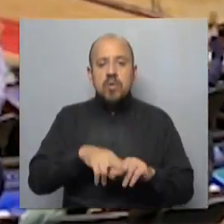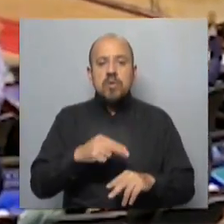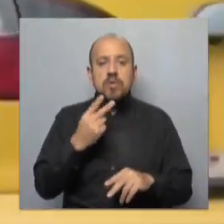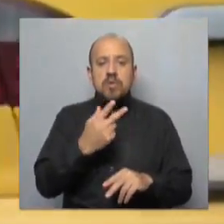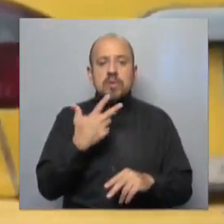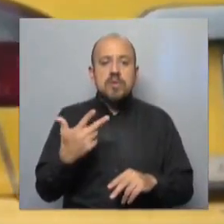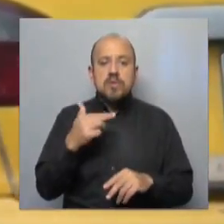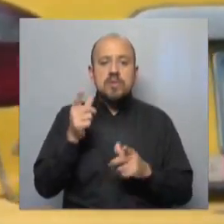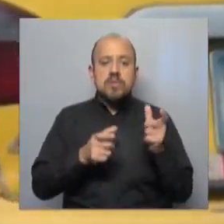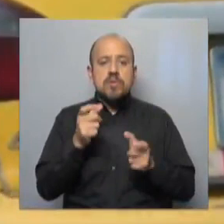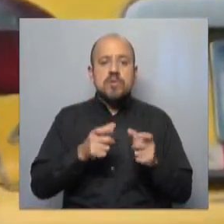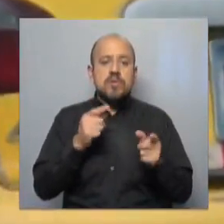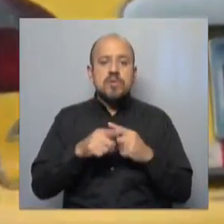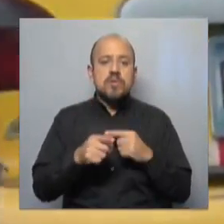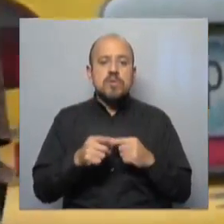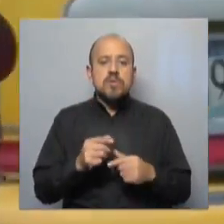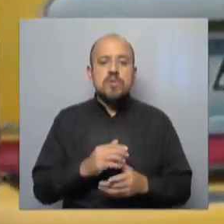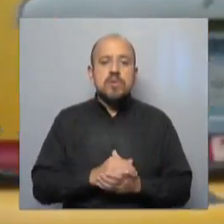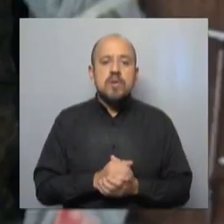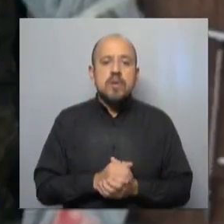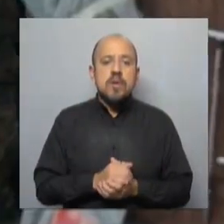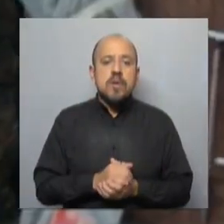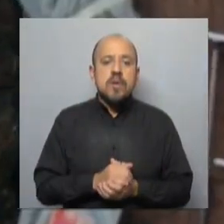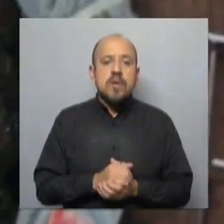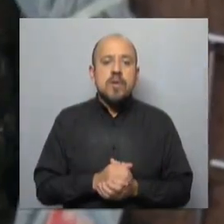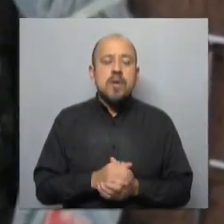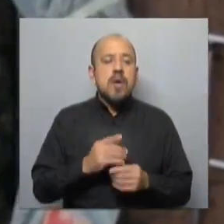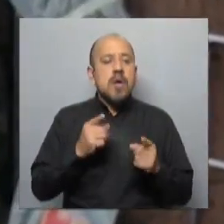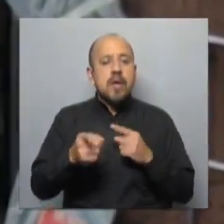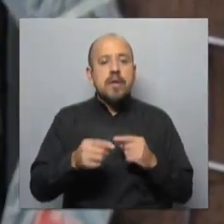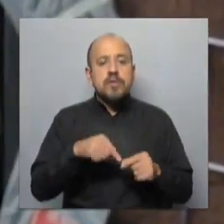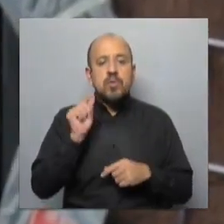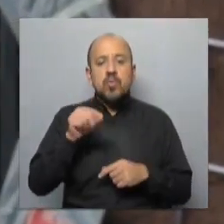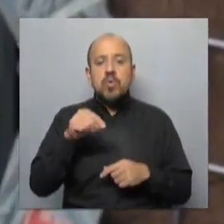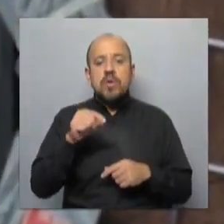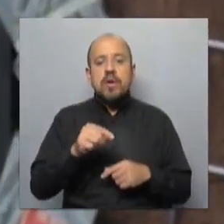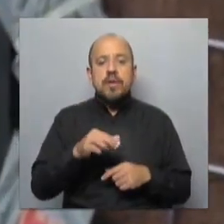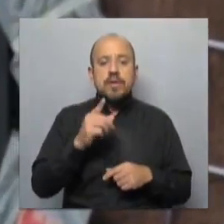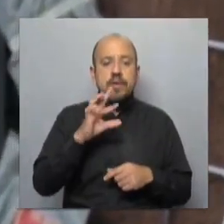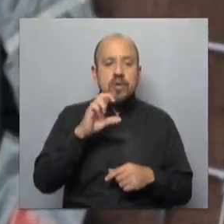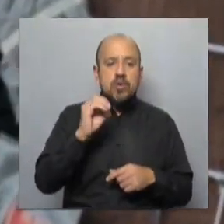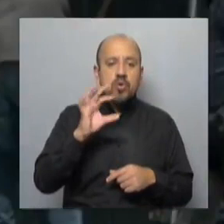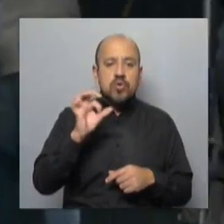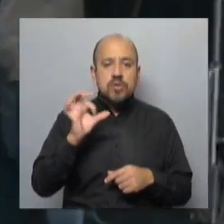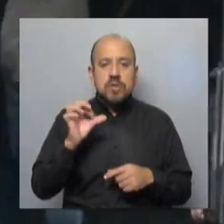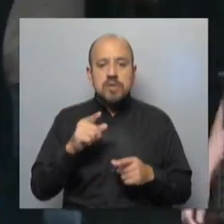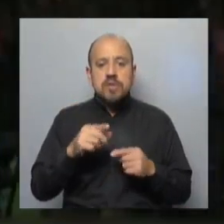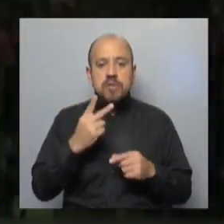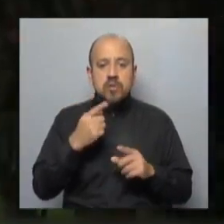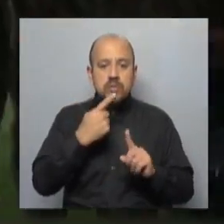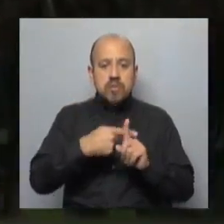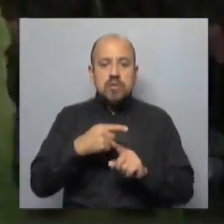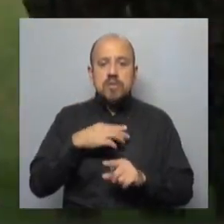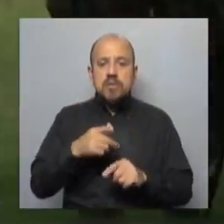personas detenidas bajo este régimen en su cuenta de 'twitter' guevara rosa señala que en poco más de dos meses